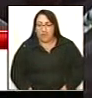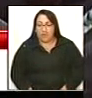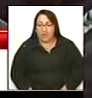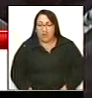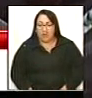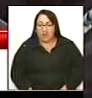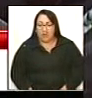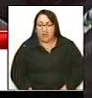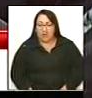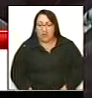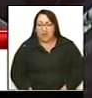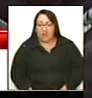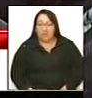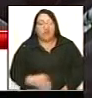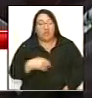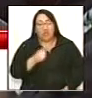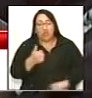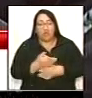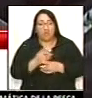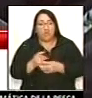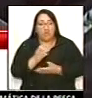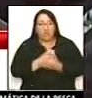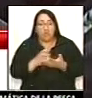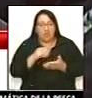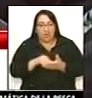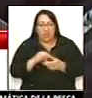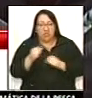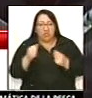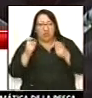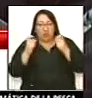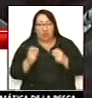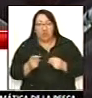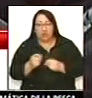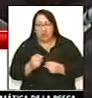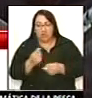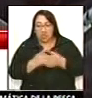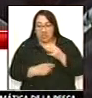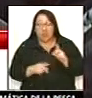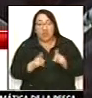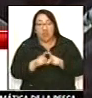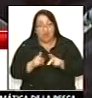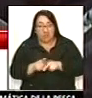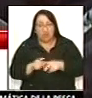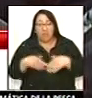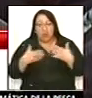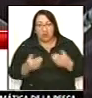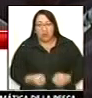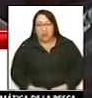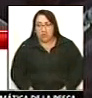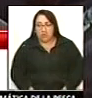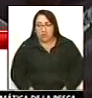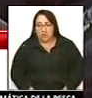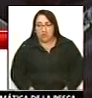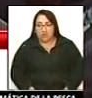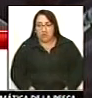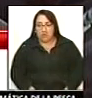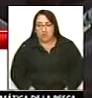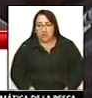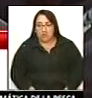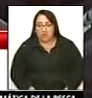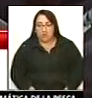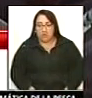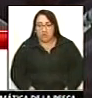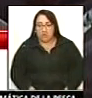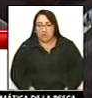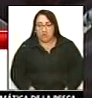de participación ciudadana del sistema de control que posibilitan la